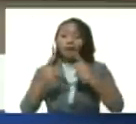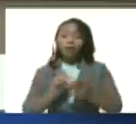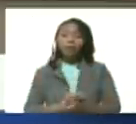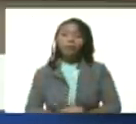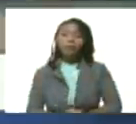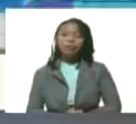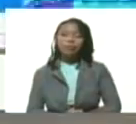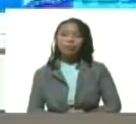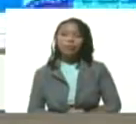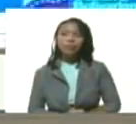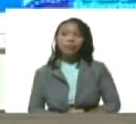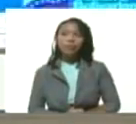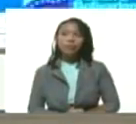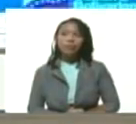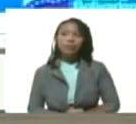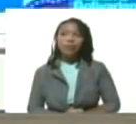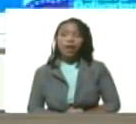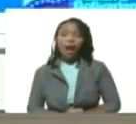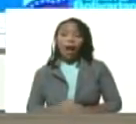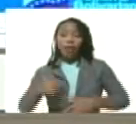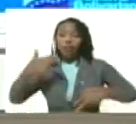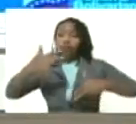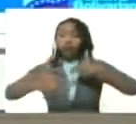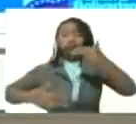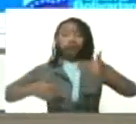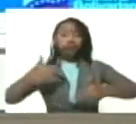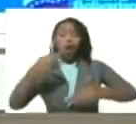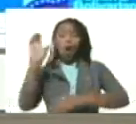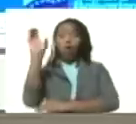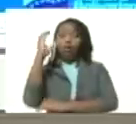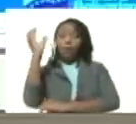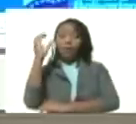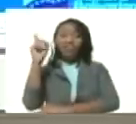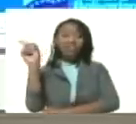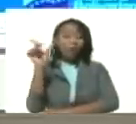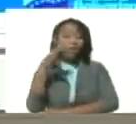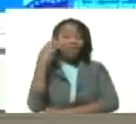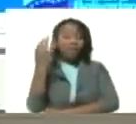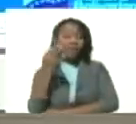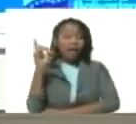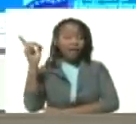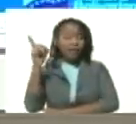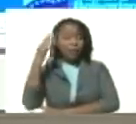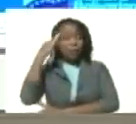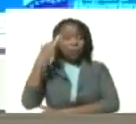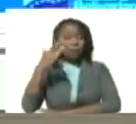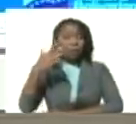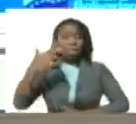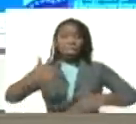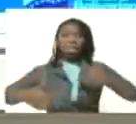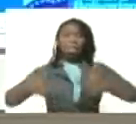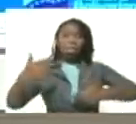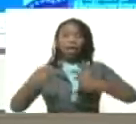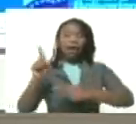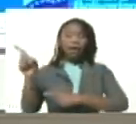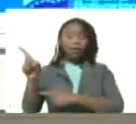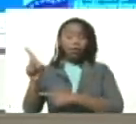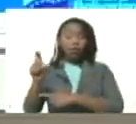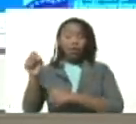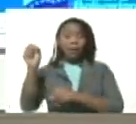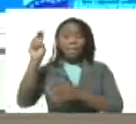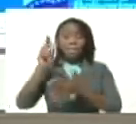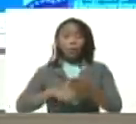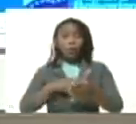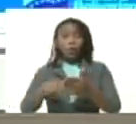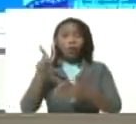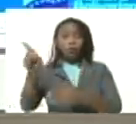El narcoestado colombiano, que es un verdadero paraestado, es una política de exterminio